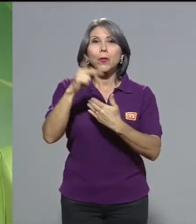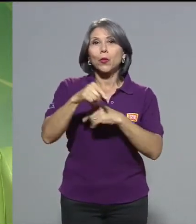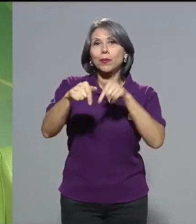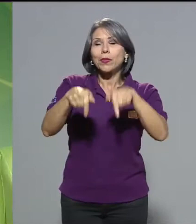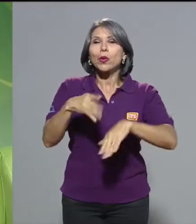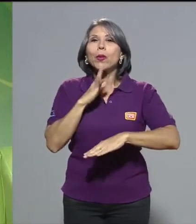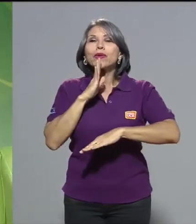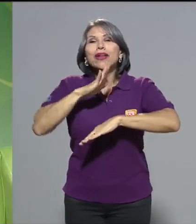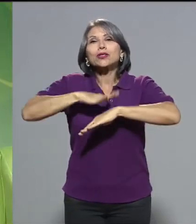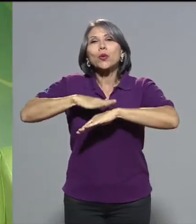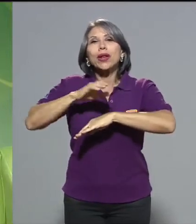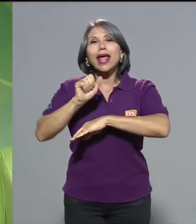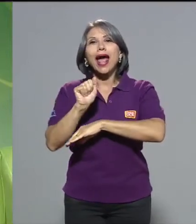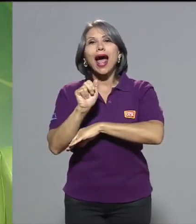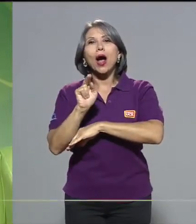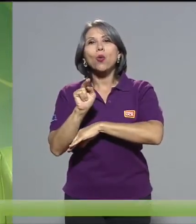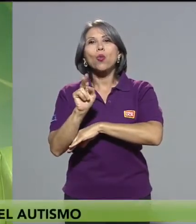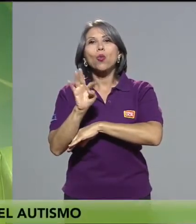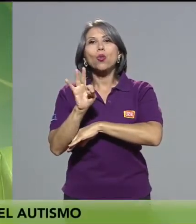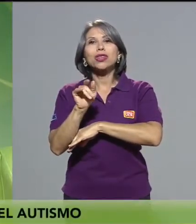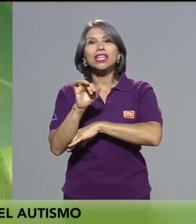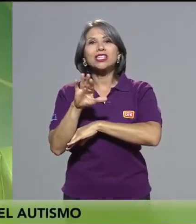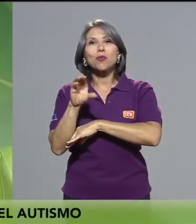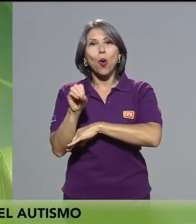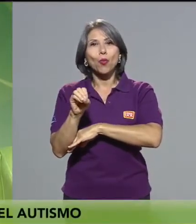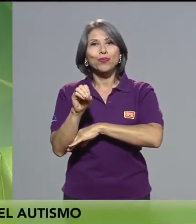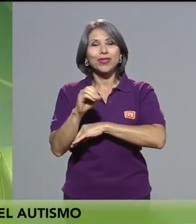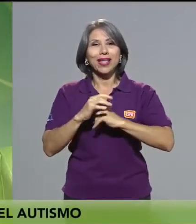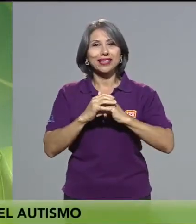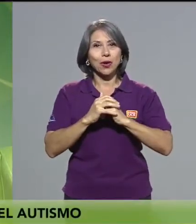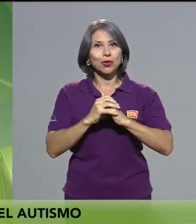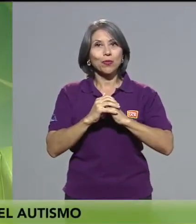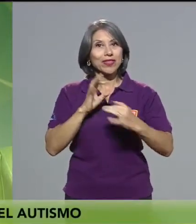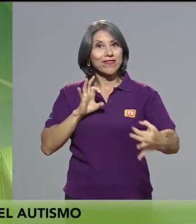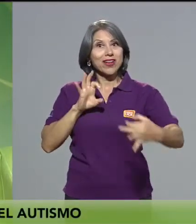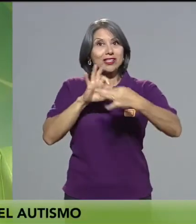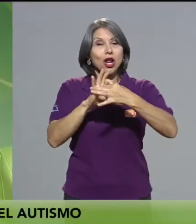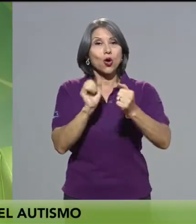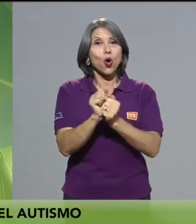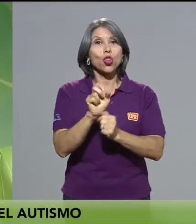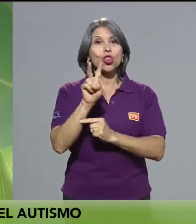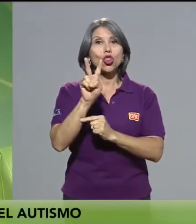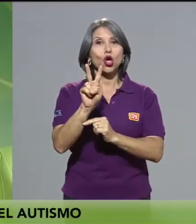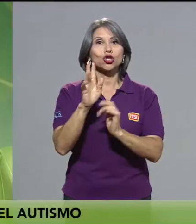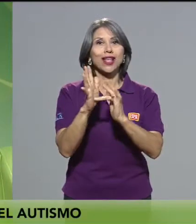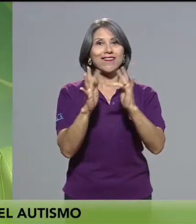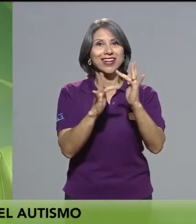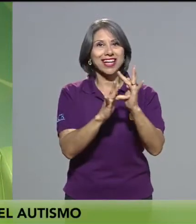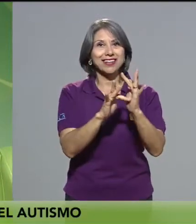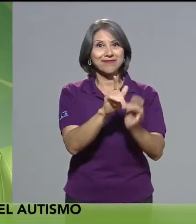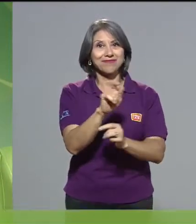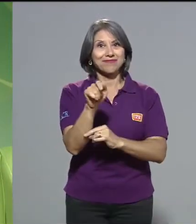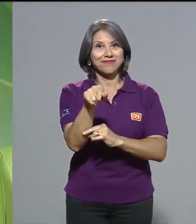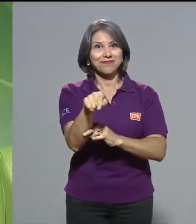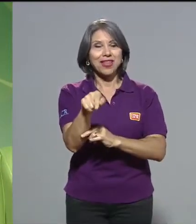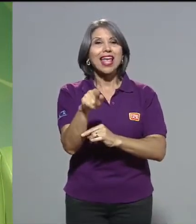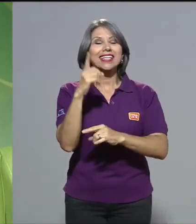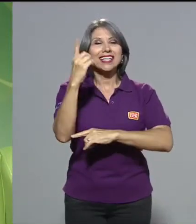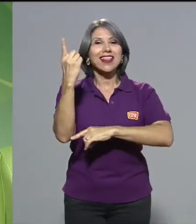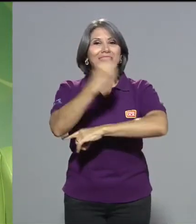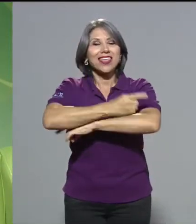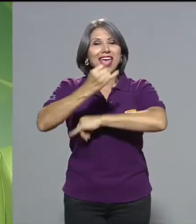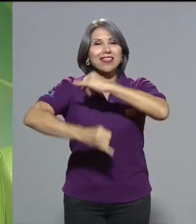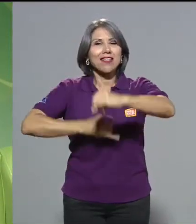conversar sobre el autismo justo en el marco del 2 de abril, que es el Día Internacional de Conciencia sobre esta condición alrededor